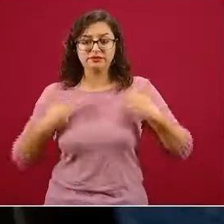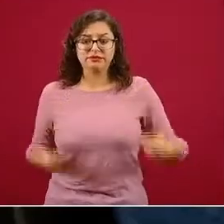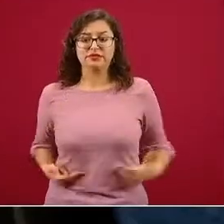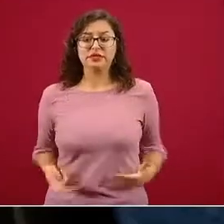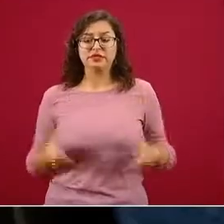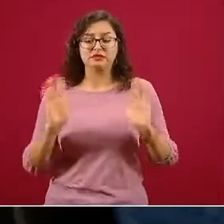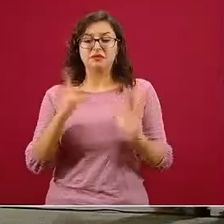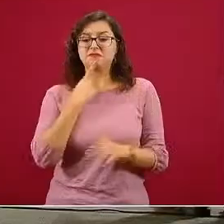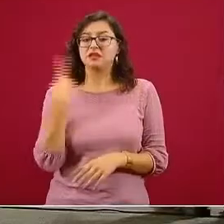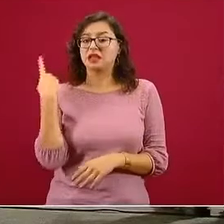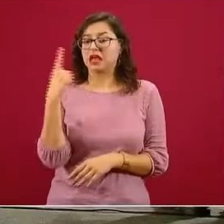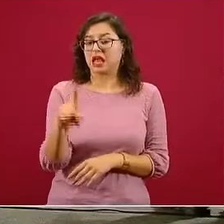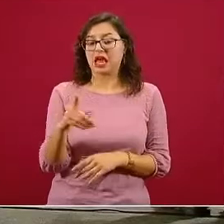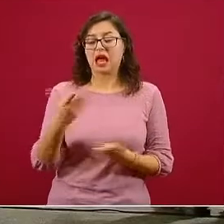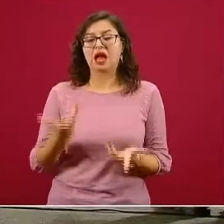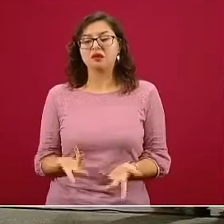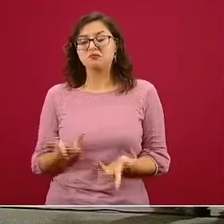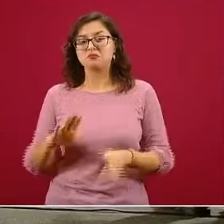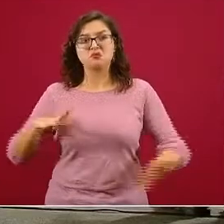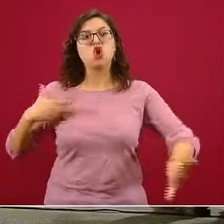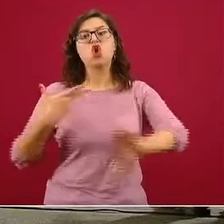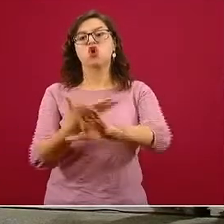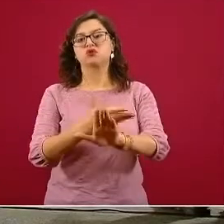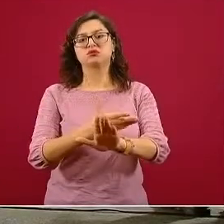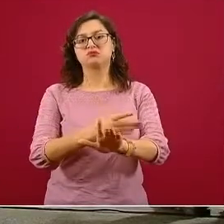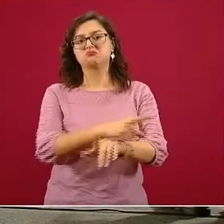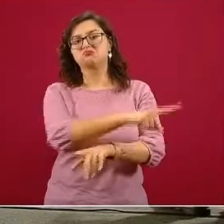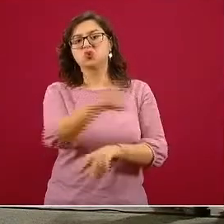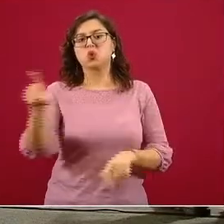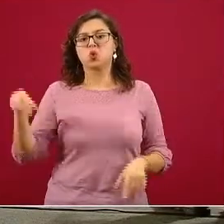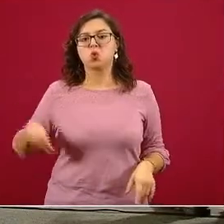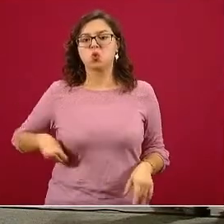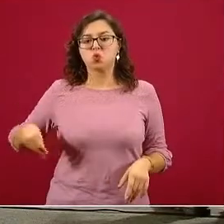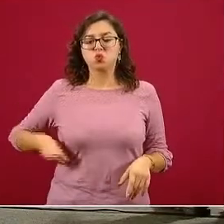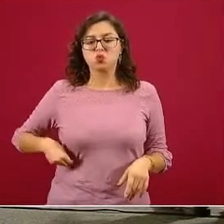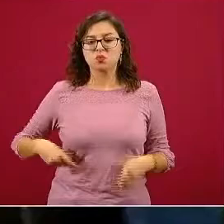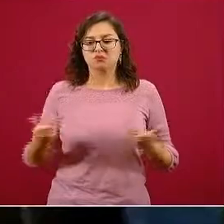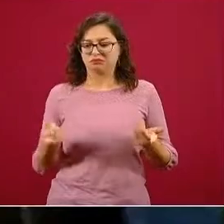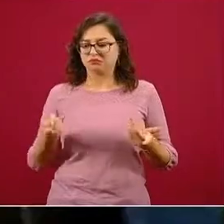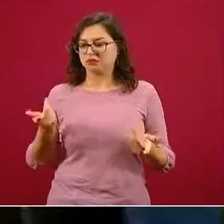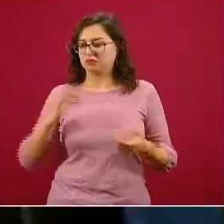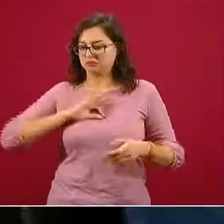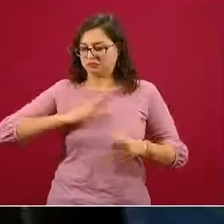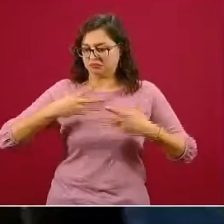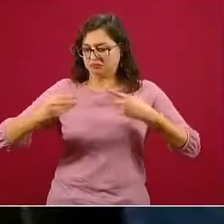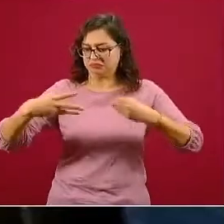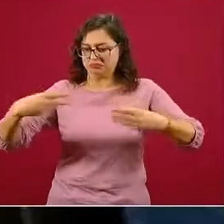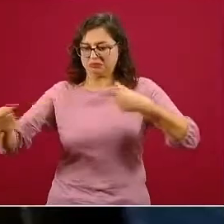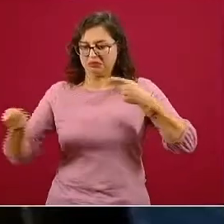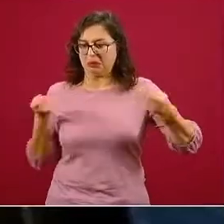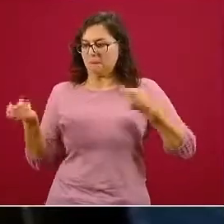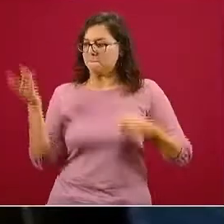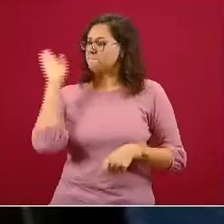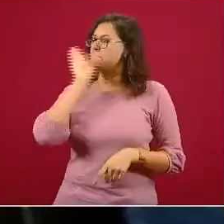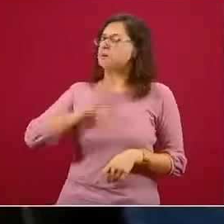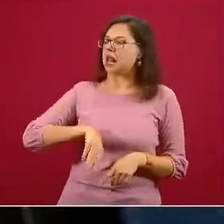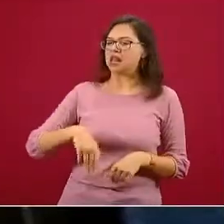entrada a una queja contra quien resulta responsable por el mal manejo de la pandemia. Quisiera su